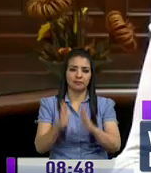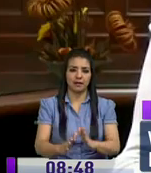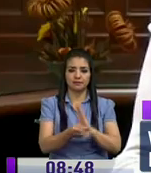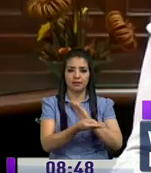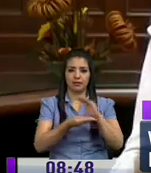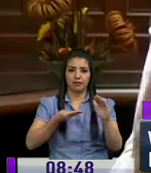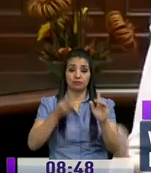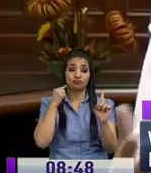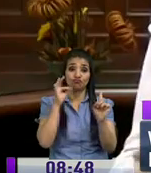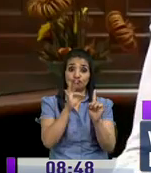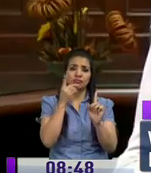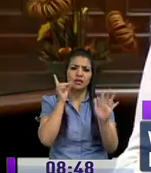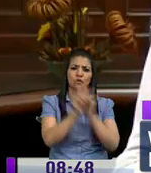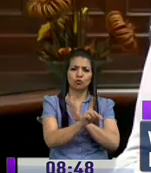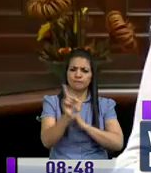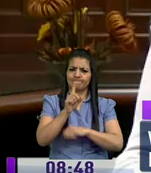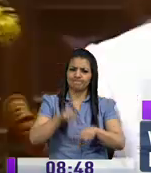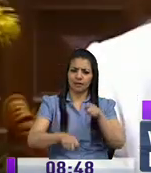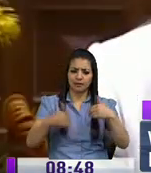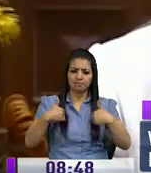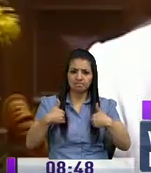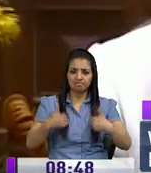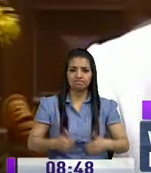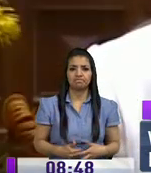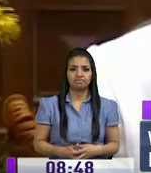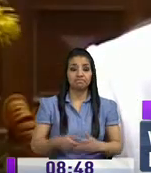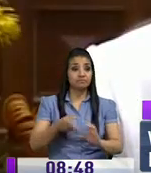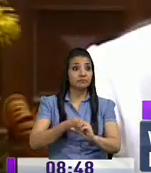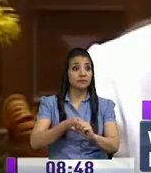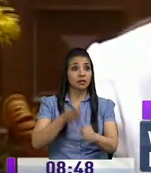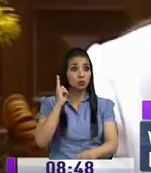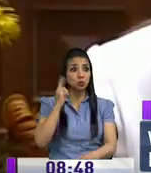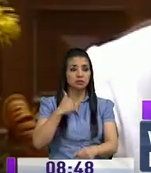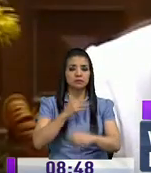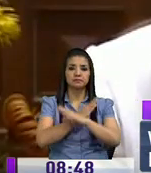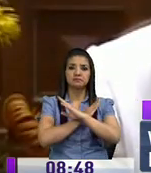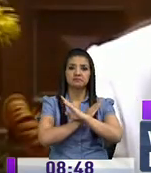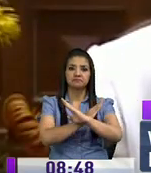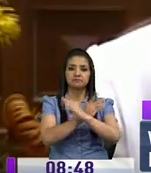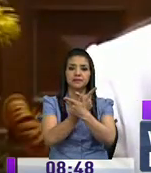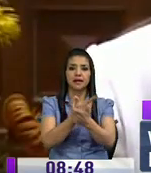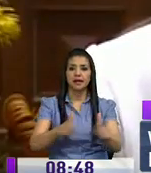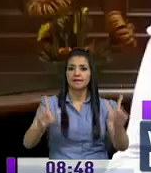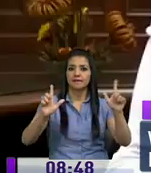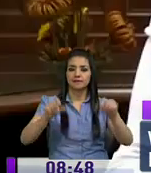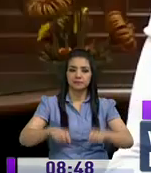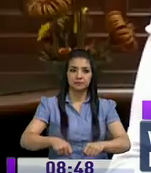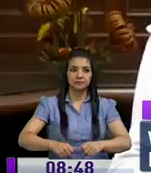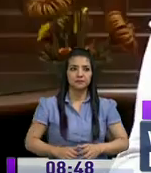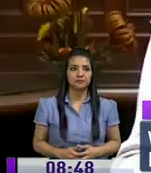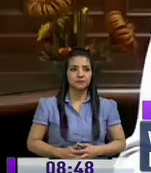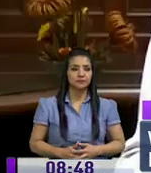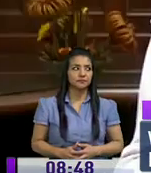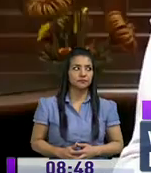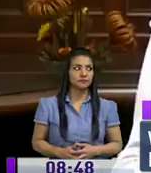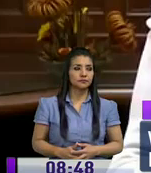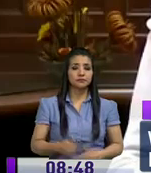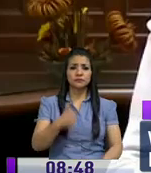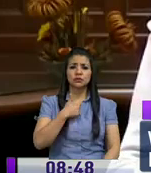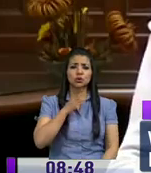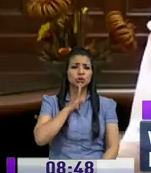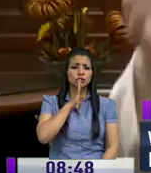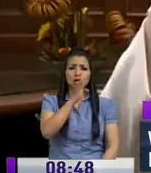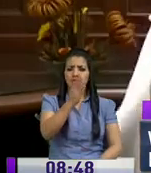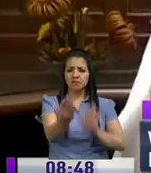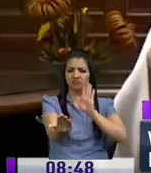esta denuncia que calificó de temeraria, que renuncia a su cargo para defenderse libremente, aseguraba. Estaré siempre dando la